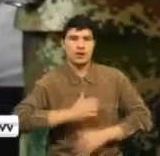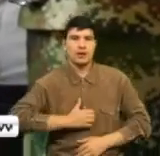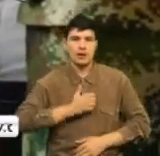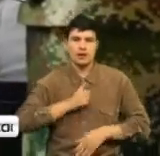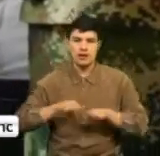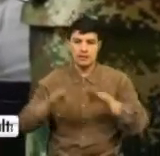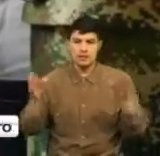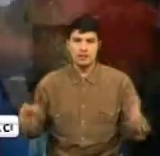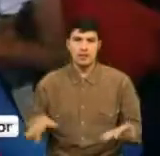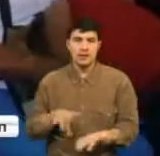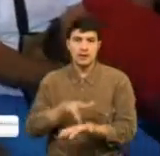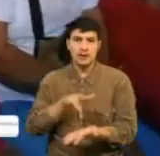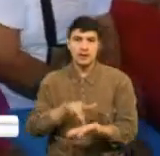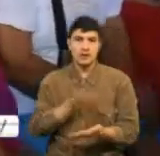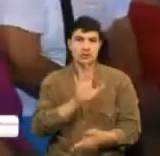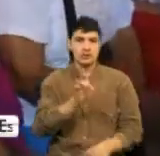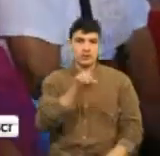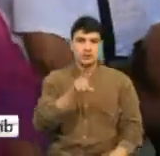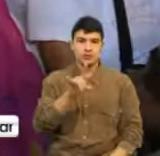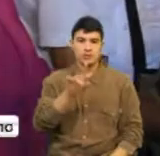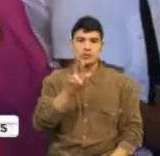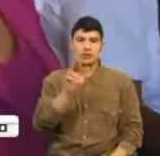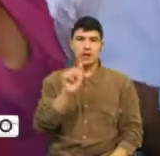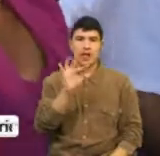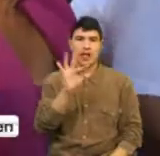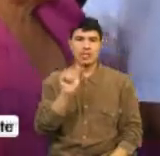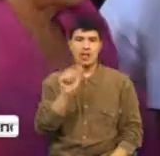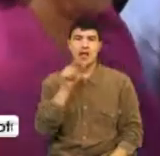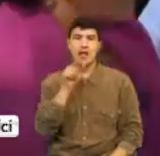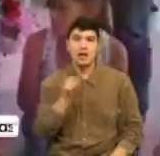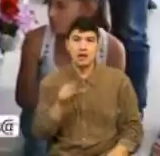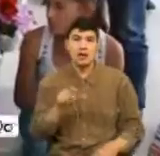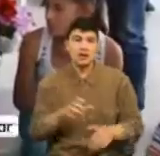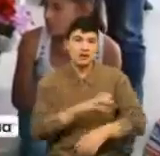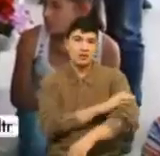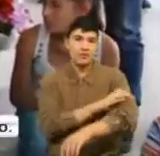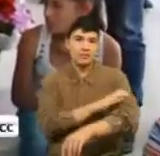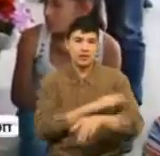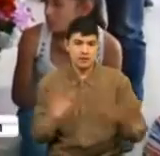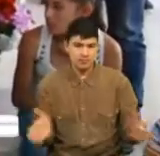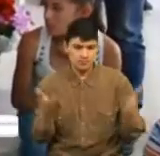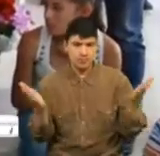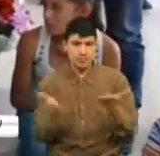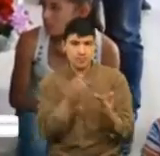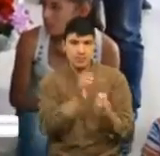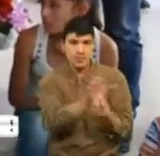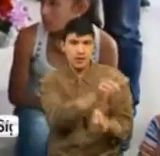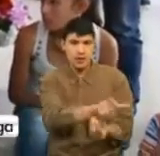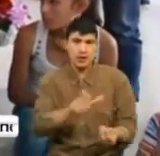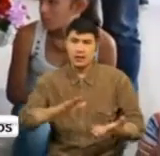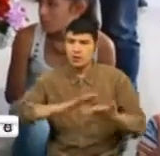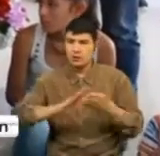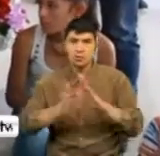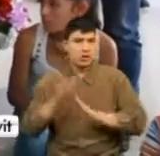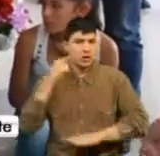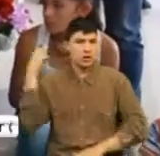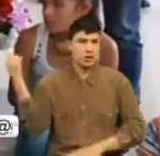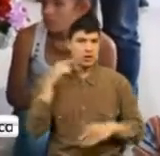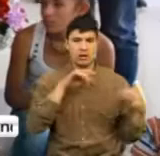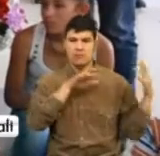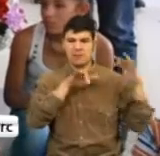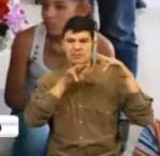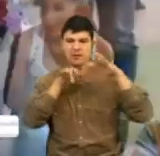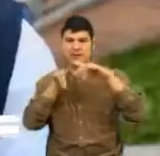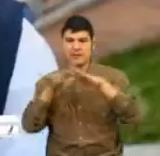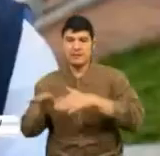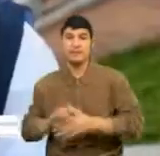de Participación de Suratá y el Comité de Impulso de Víctimas de Turbay y la comunidad en general. Pues las víctimas necesitan